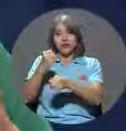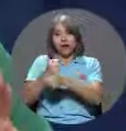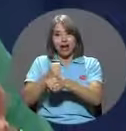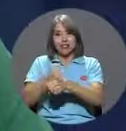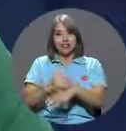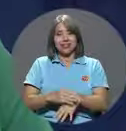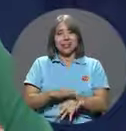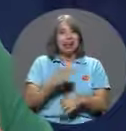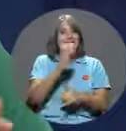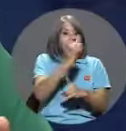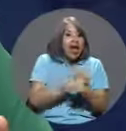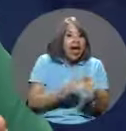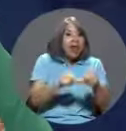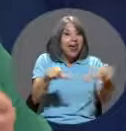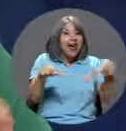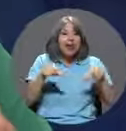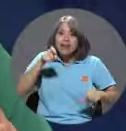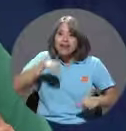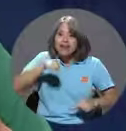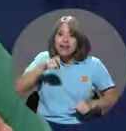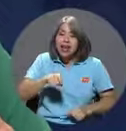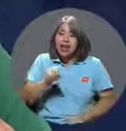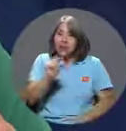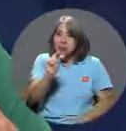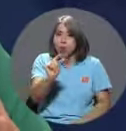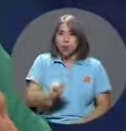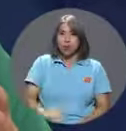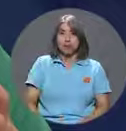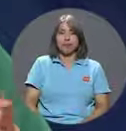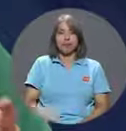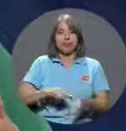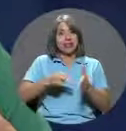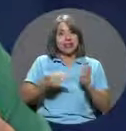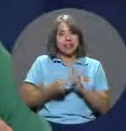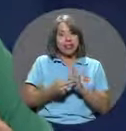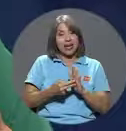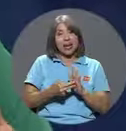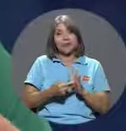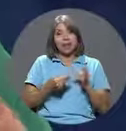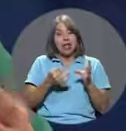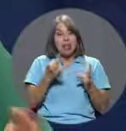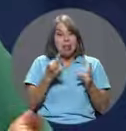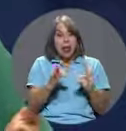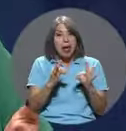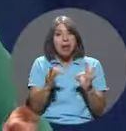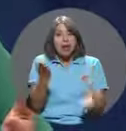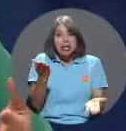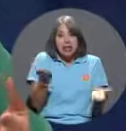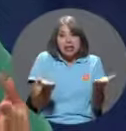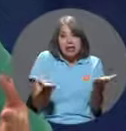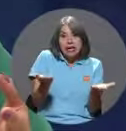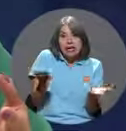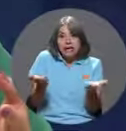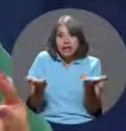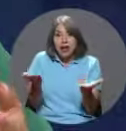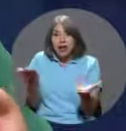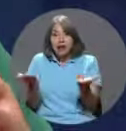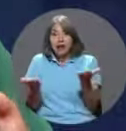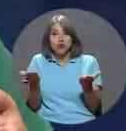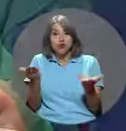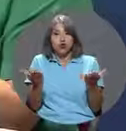Y cada una de las áreas de nuestra vida requiere un poco. Entonces es como buscar también equilibrarnos y ver